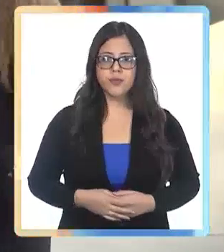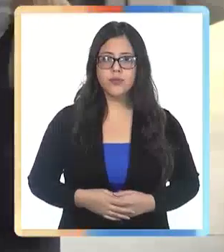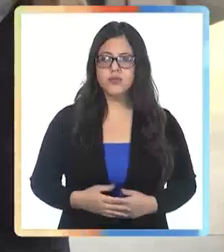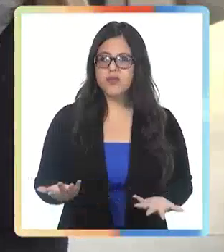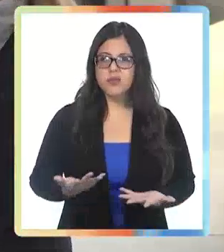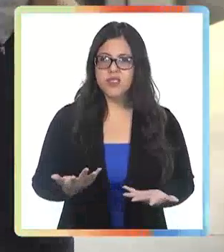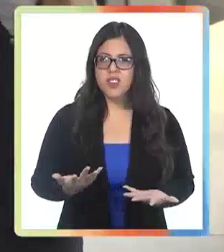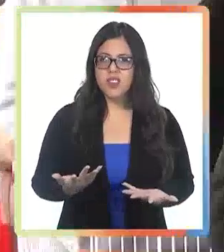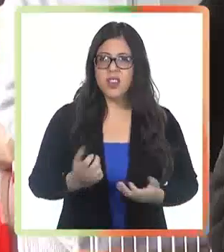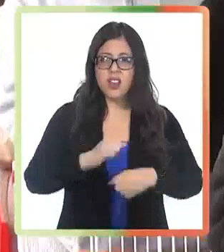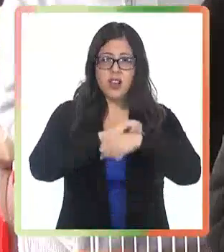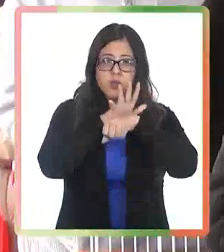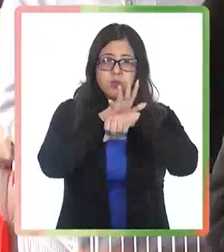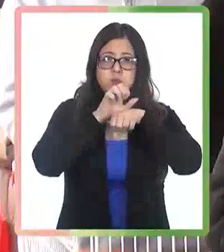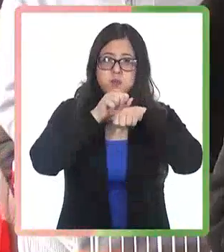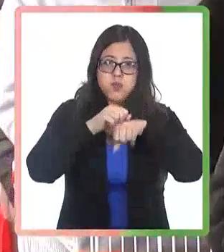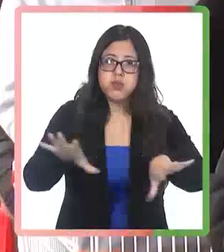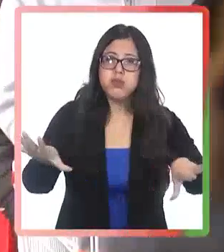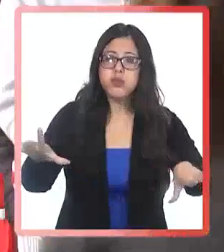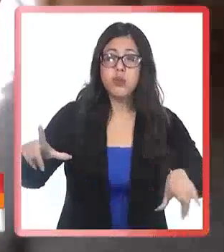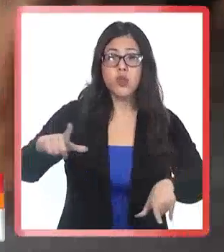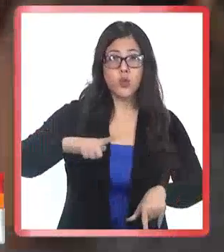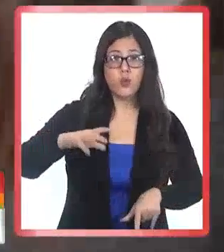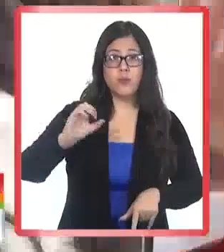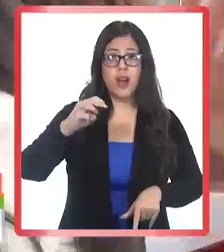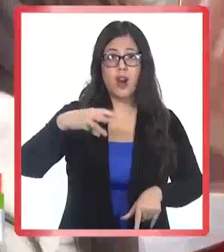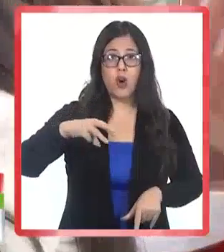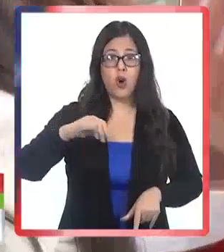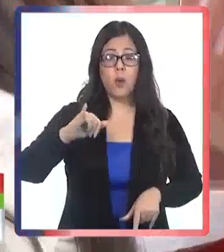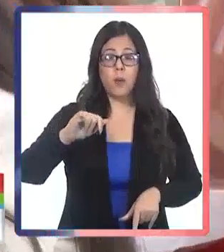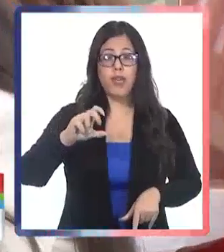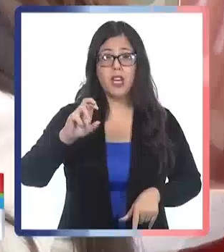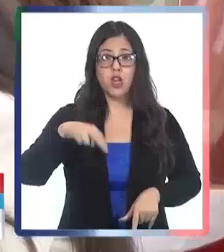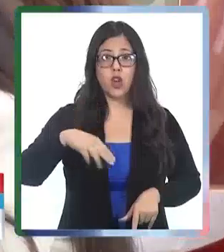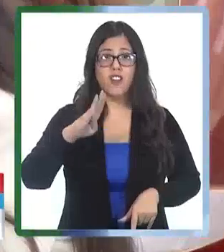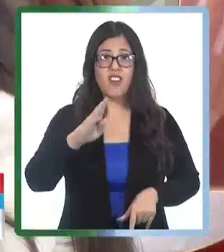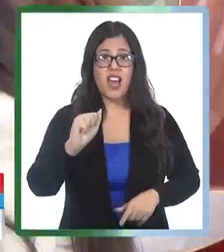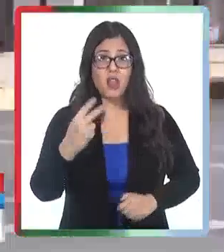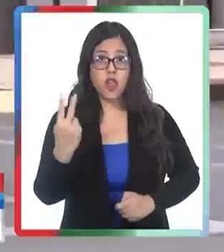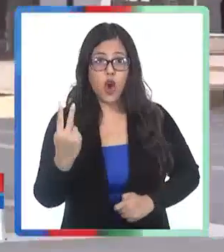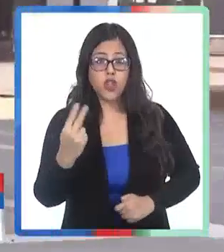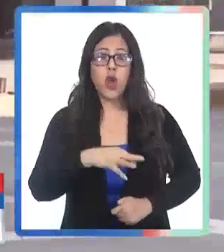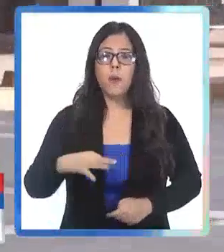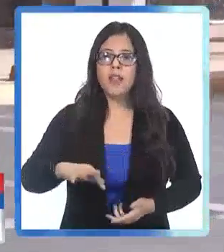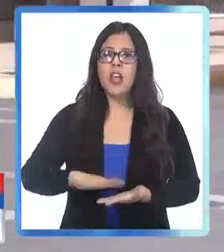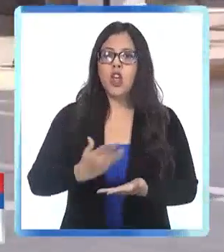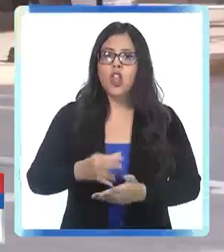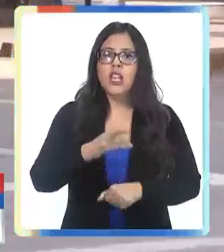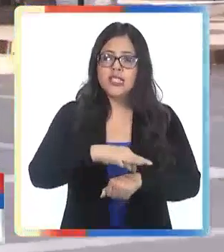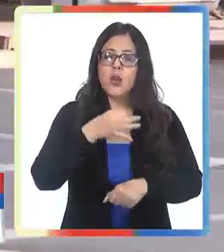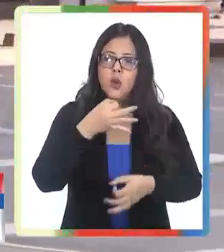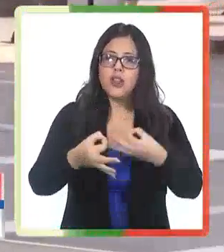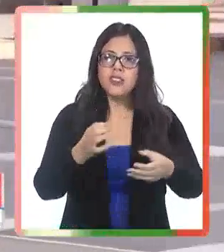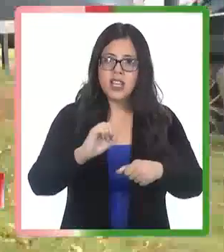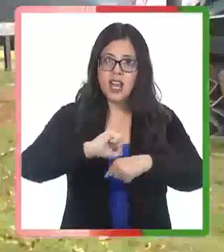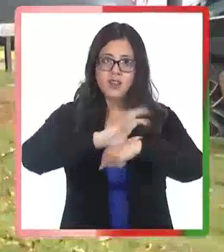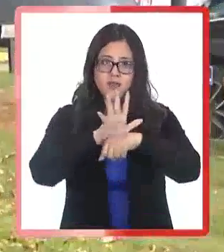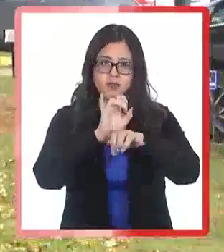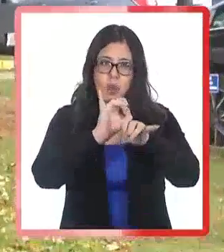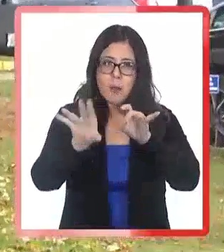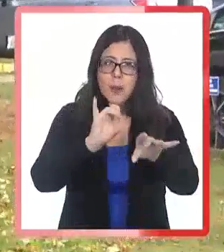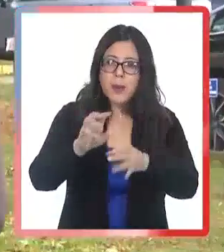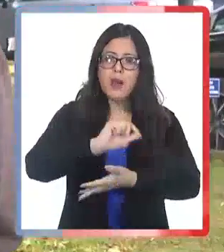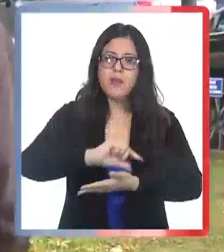¿Cómo será esta nueva ola por culpa de la variante Omicron BA2? El Ministerio de Salud reconoce que los contagios van a